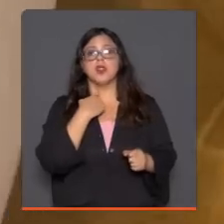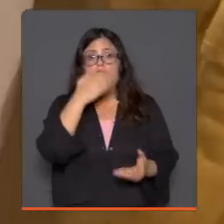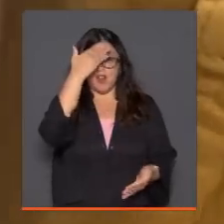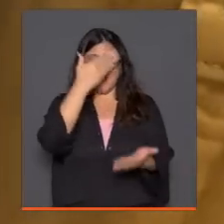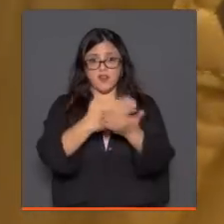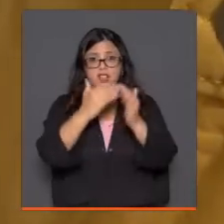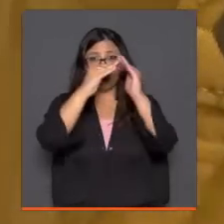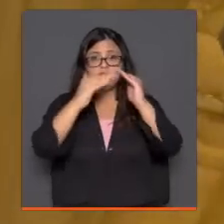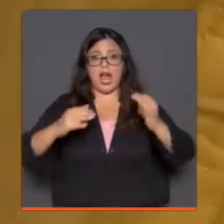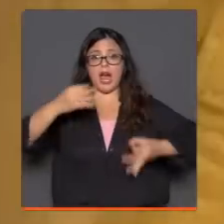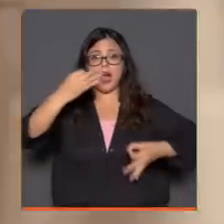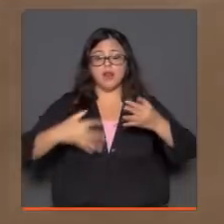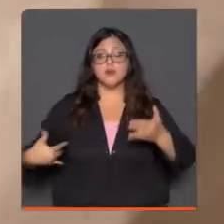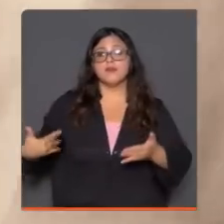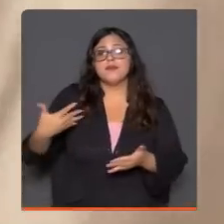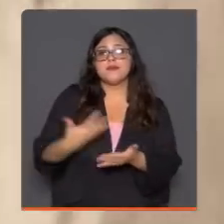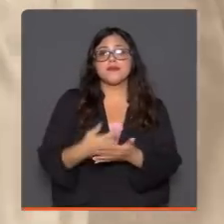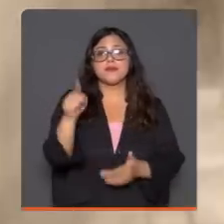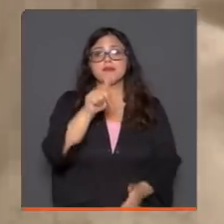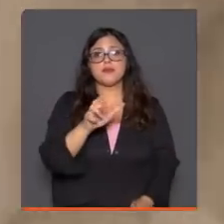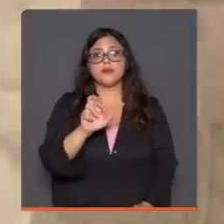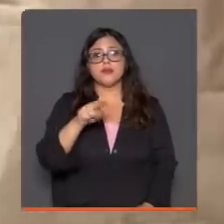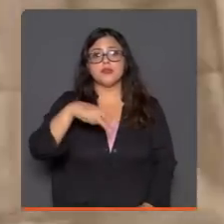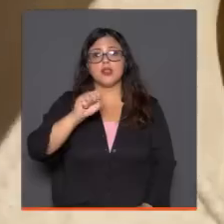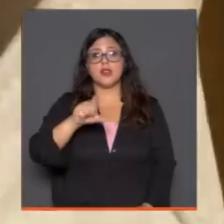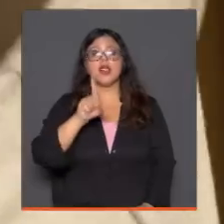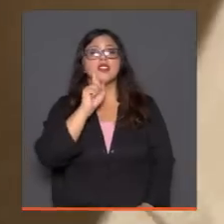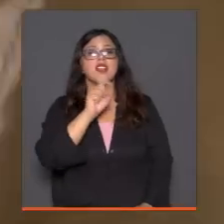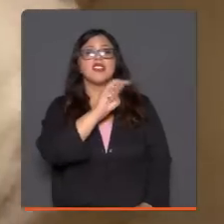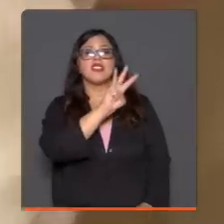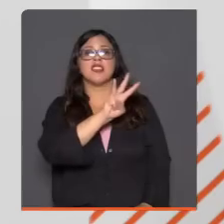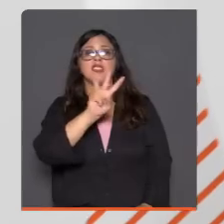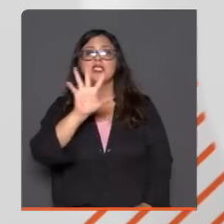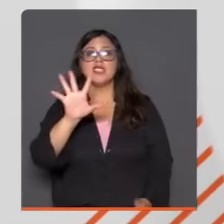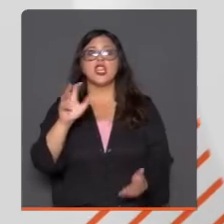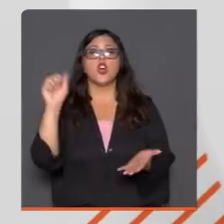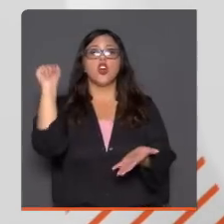tribunales. Hasta ahora, el CERNAC registra 35